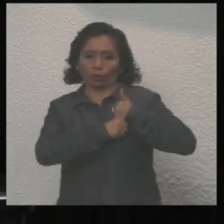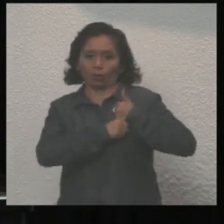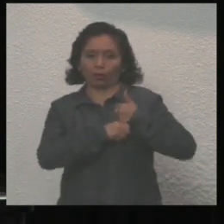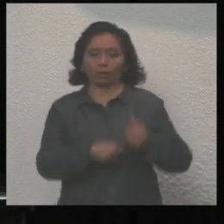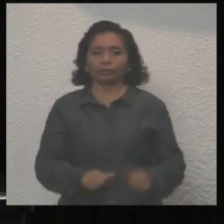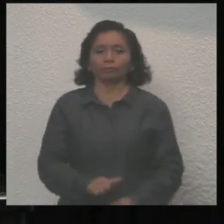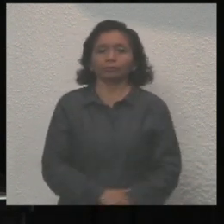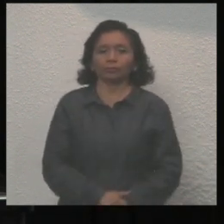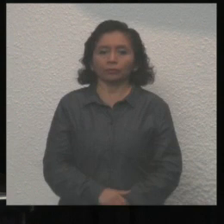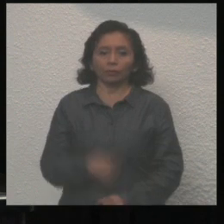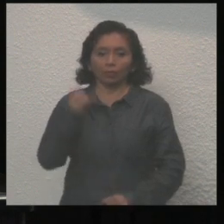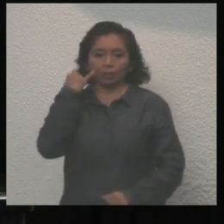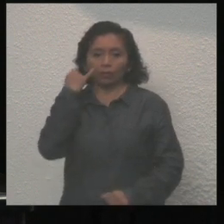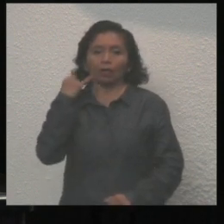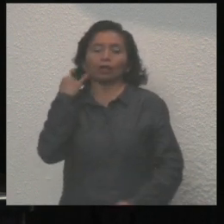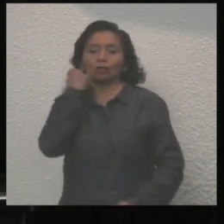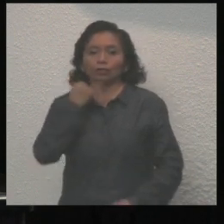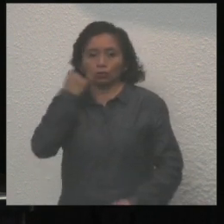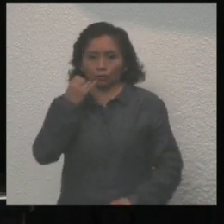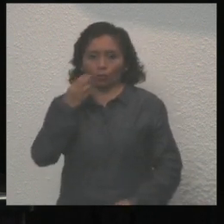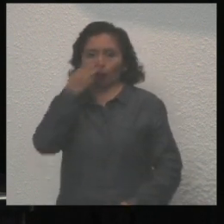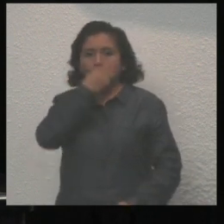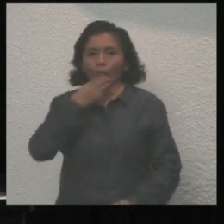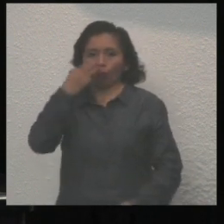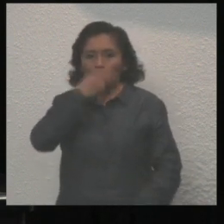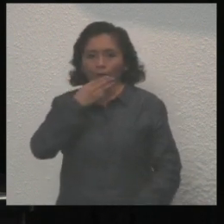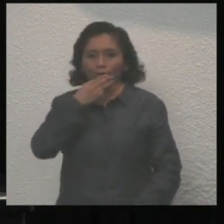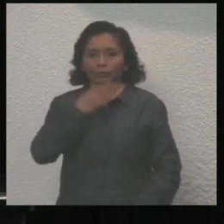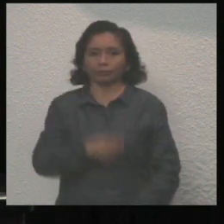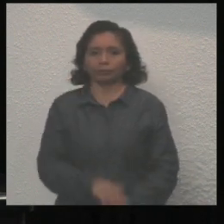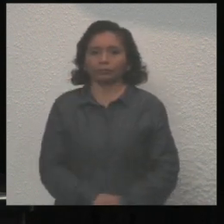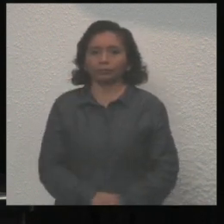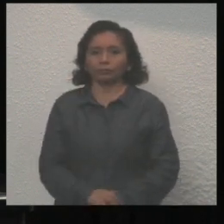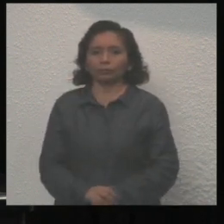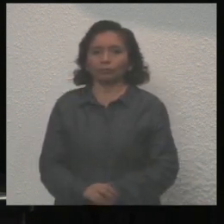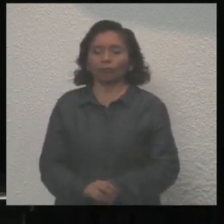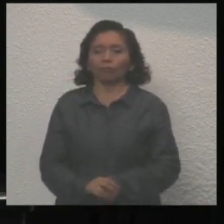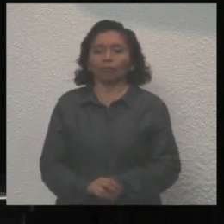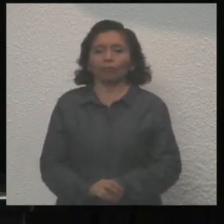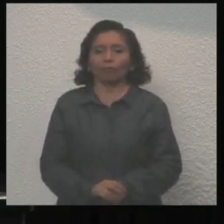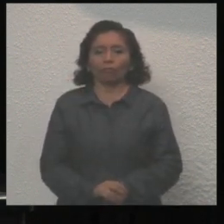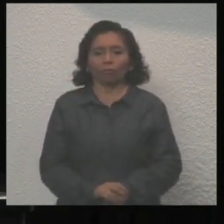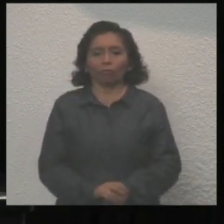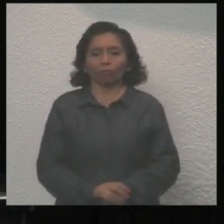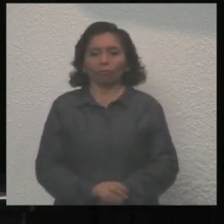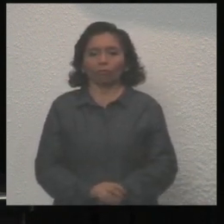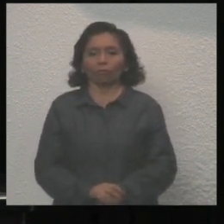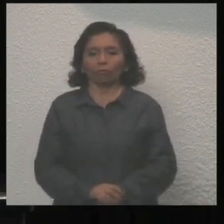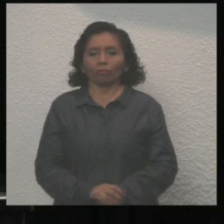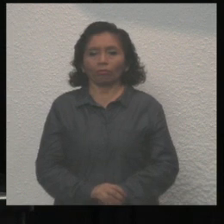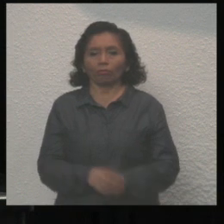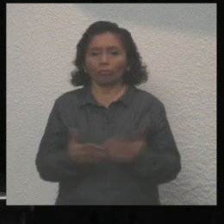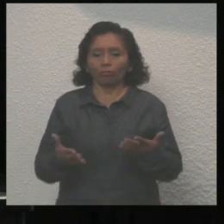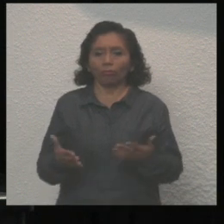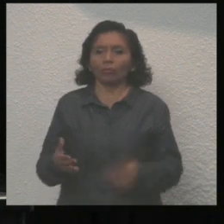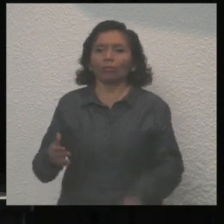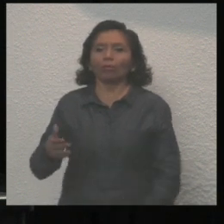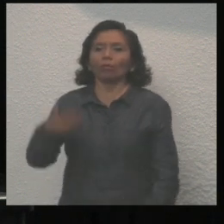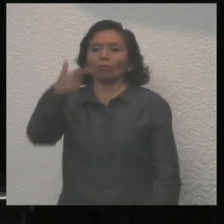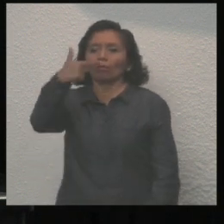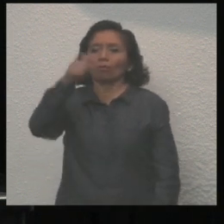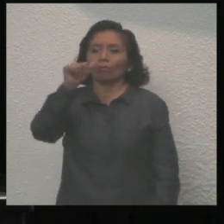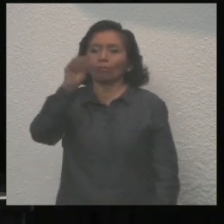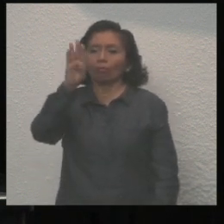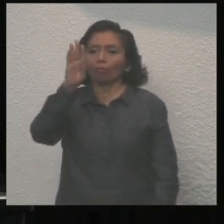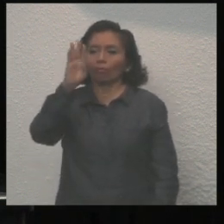Zulupsimá, representante digno de nuestros hermanos mayas. Señora Gaby